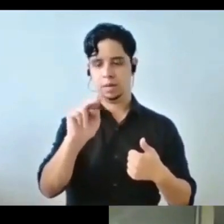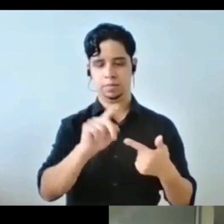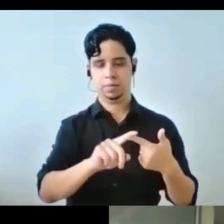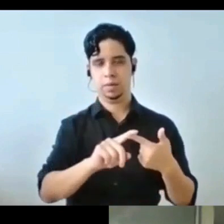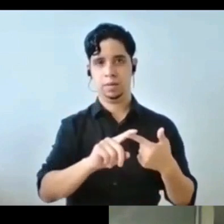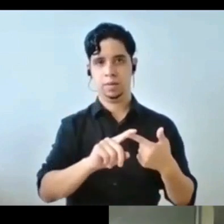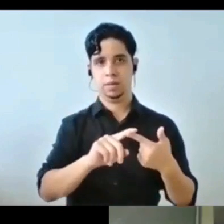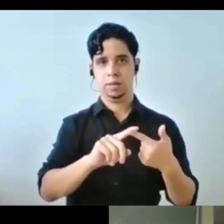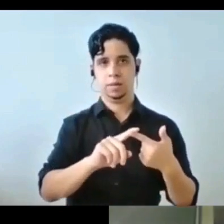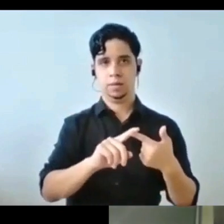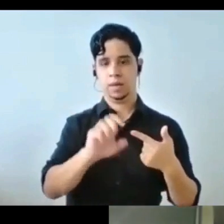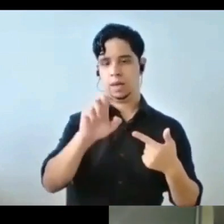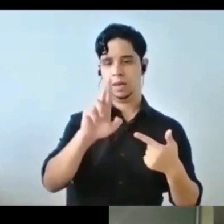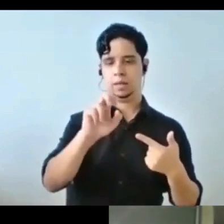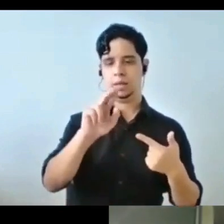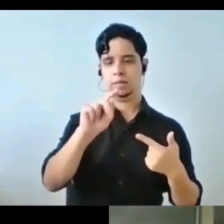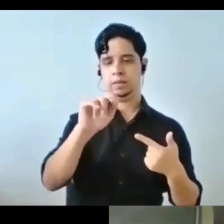Ernestina Bracero.